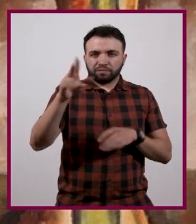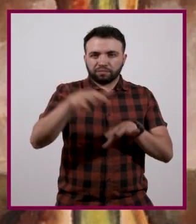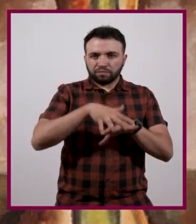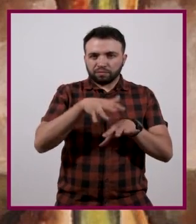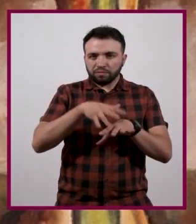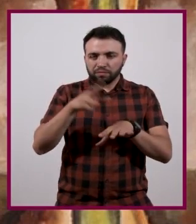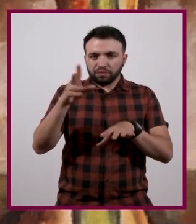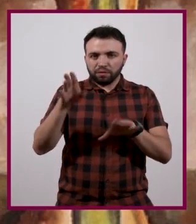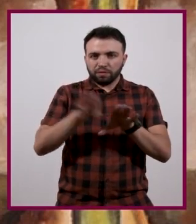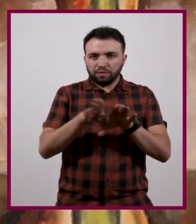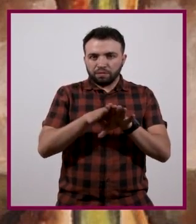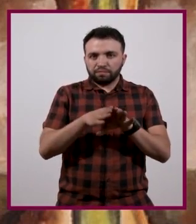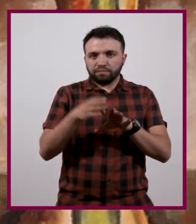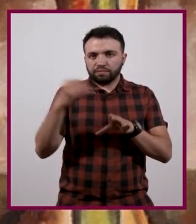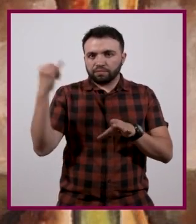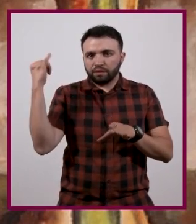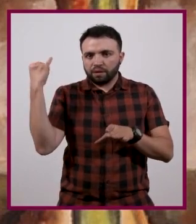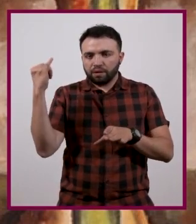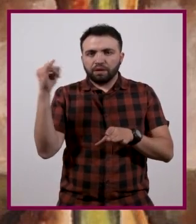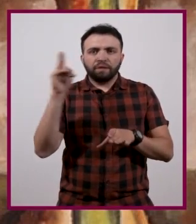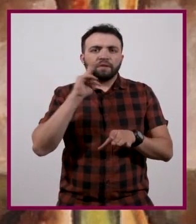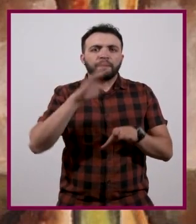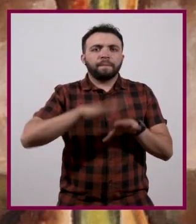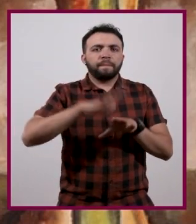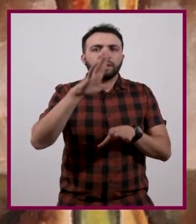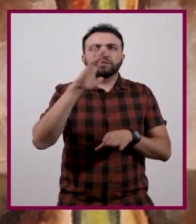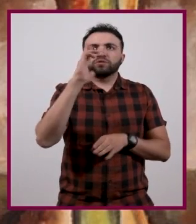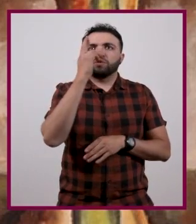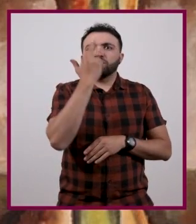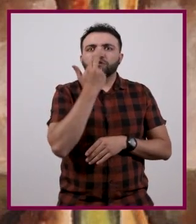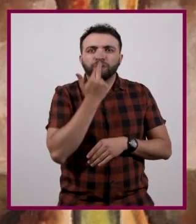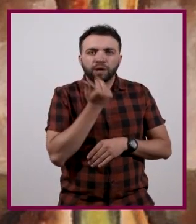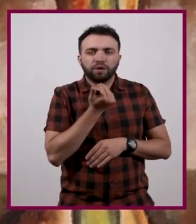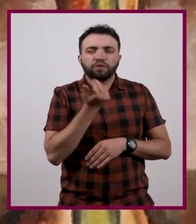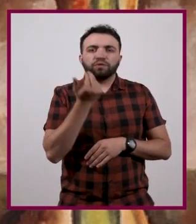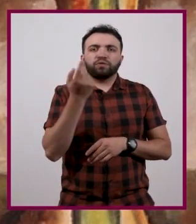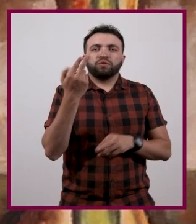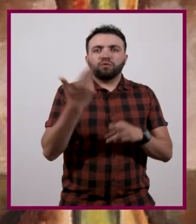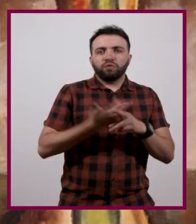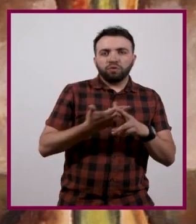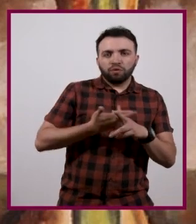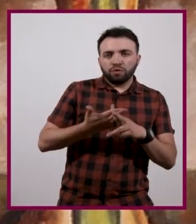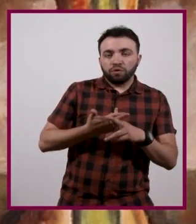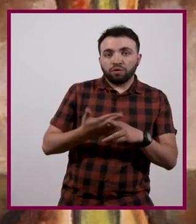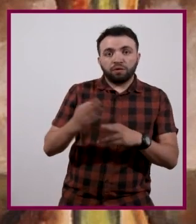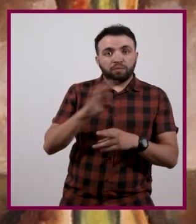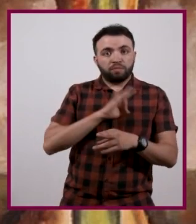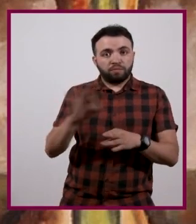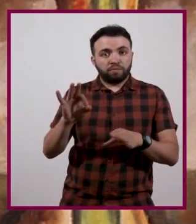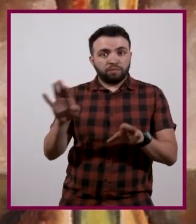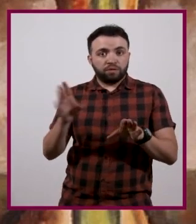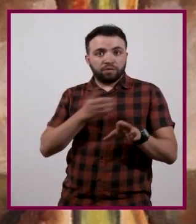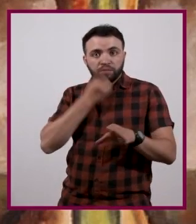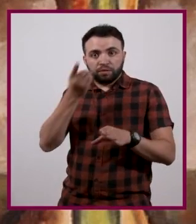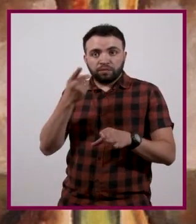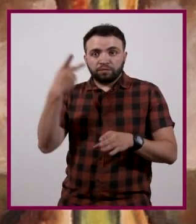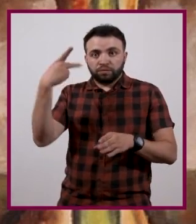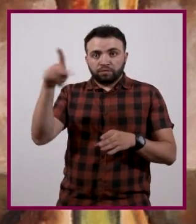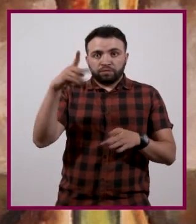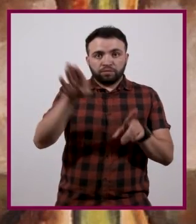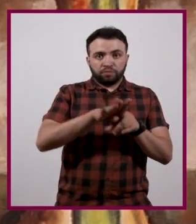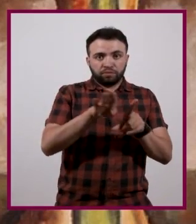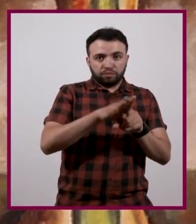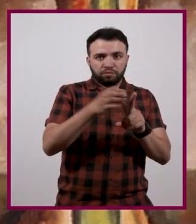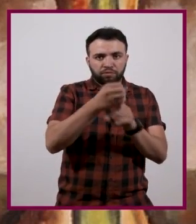los tonos cálidos. En sus obras predominan los rojos, los ocres y los rosas. Podríamos decir que en su serie de